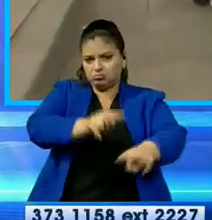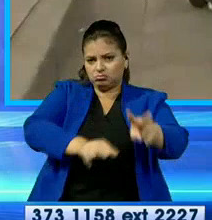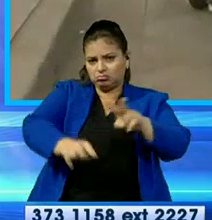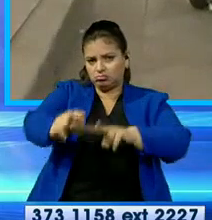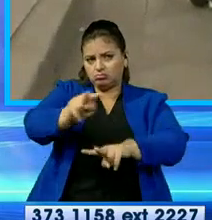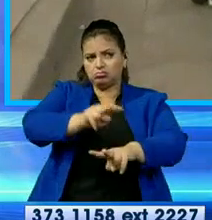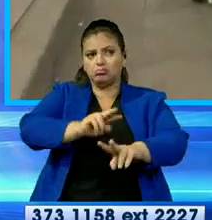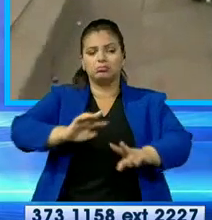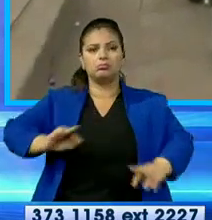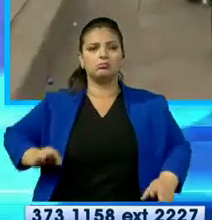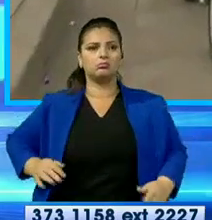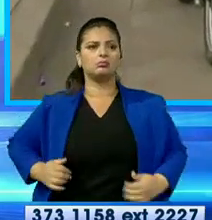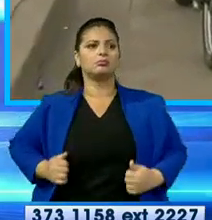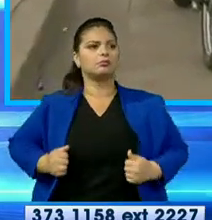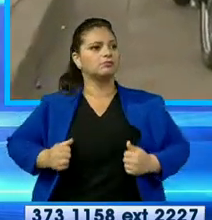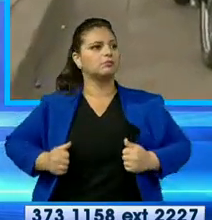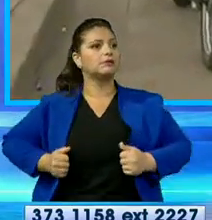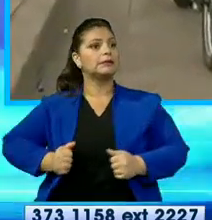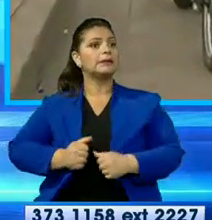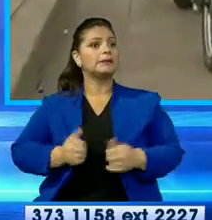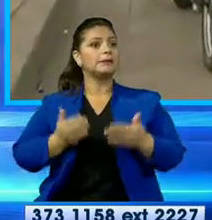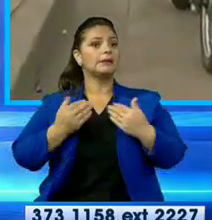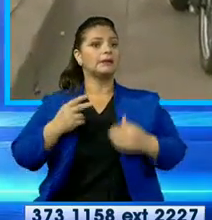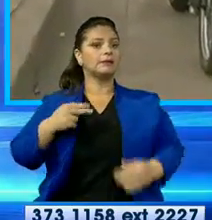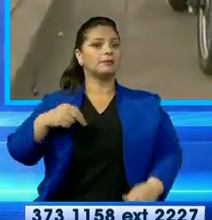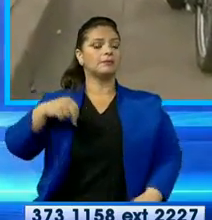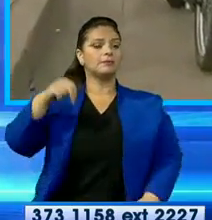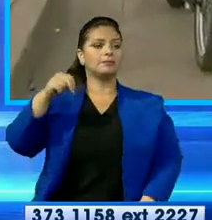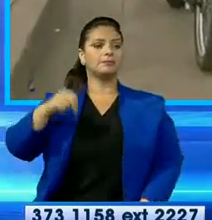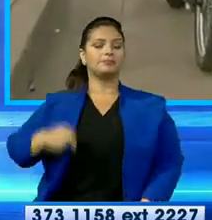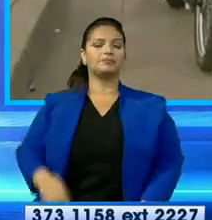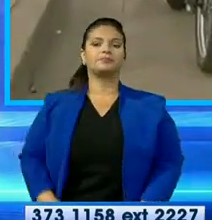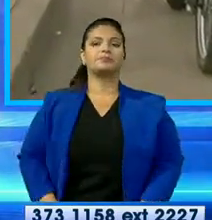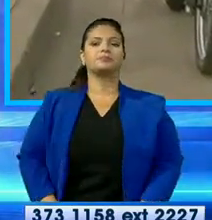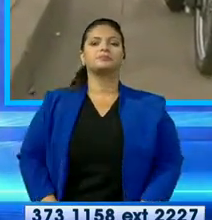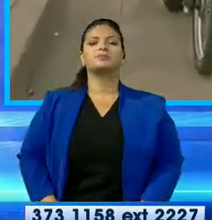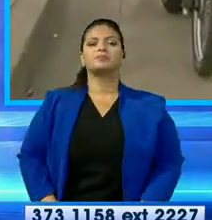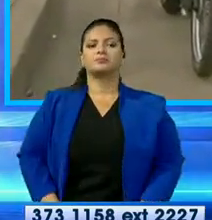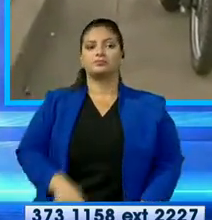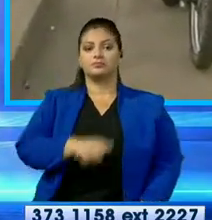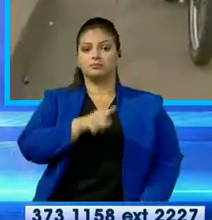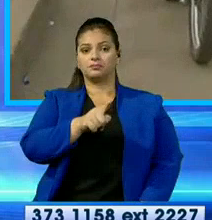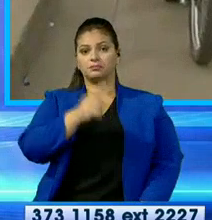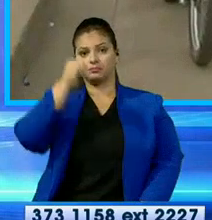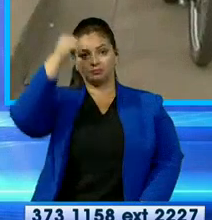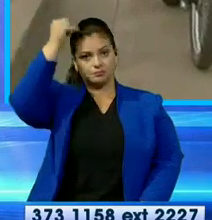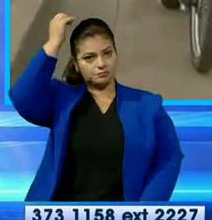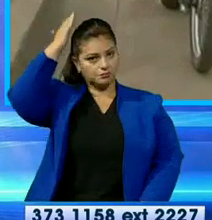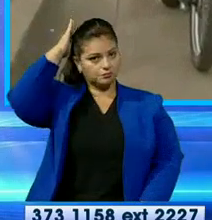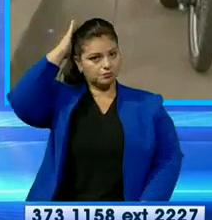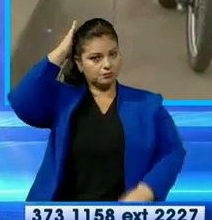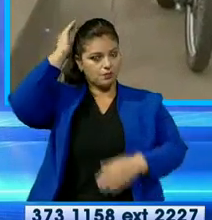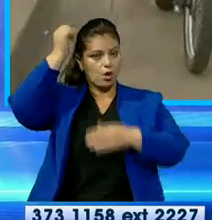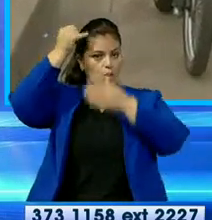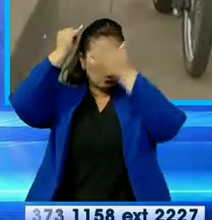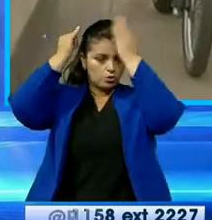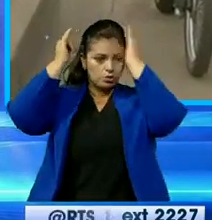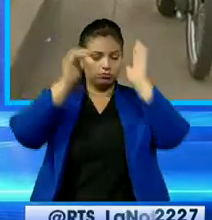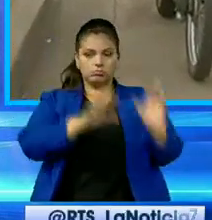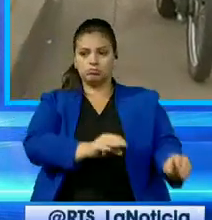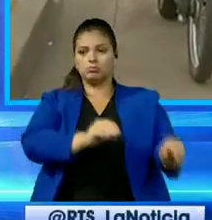Correcto. Aquí este es el sector noroeste de Guayaquil. Más adelante estaremos en otro punto, tengo entendido, José. Y volveremos a conversar contigo